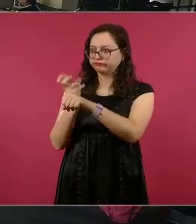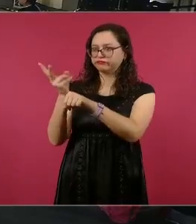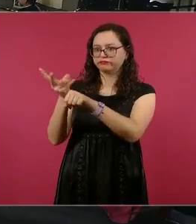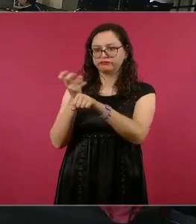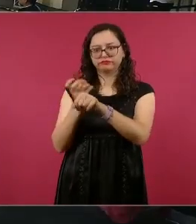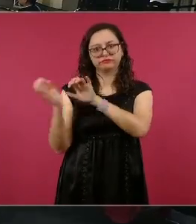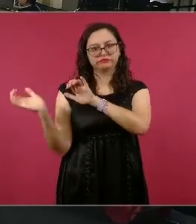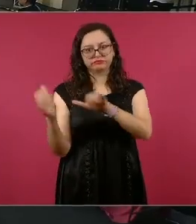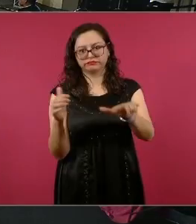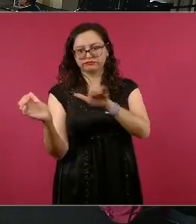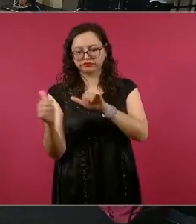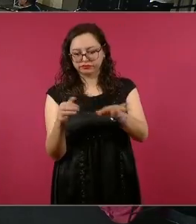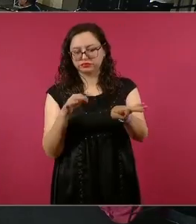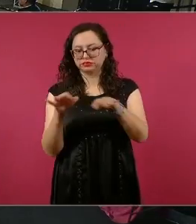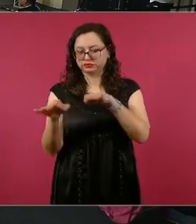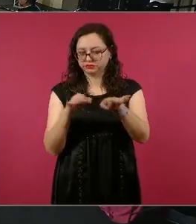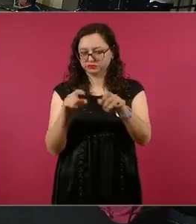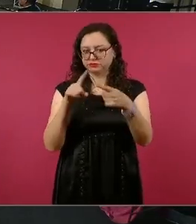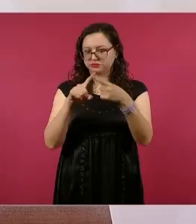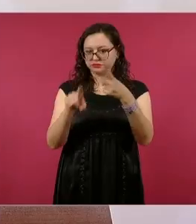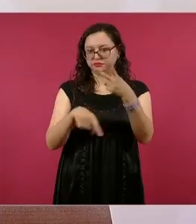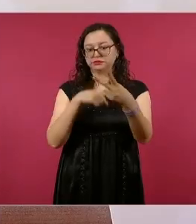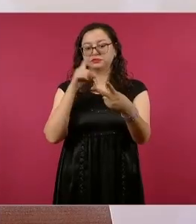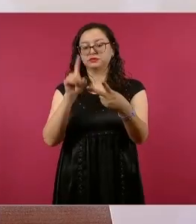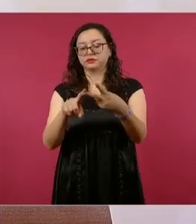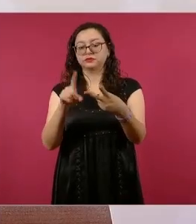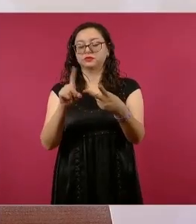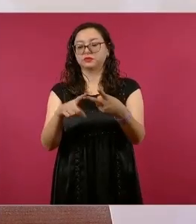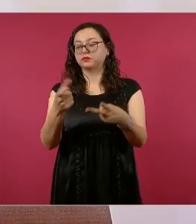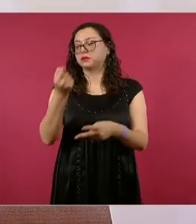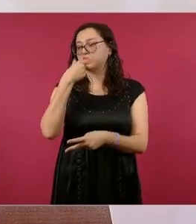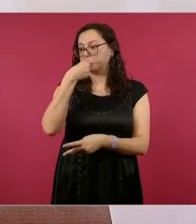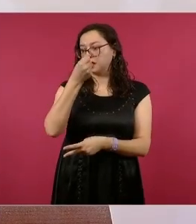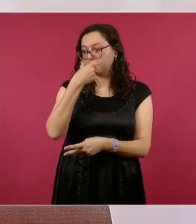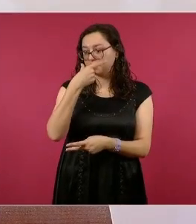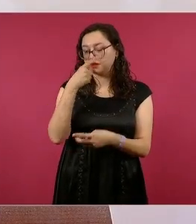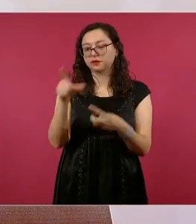terminar los hospitales,